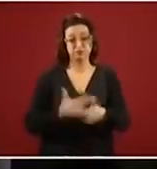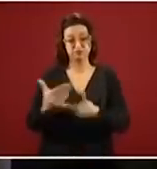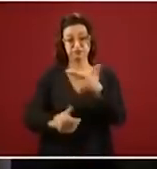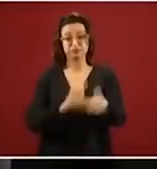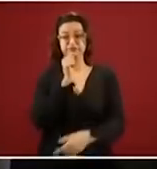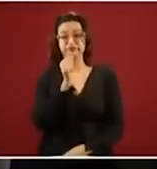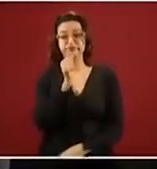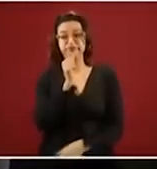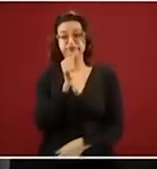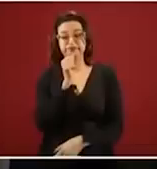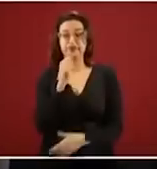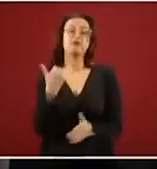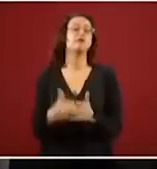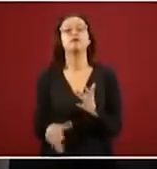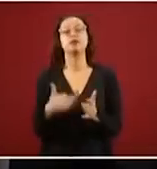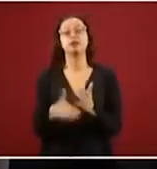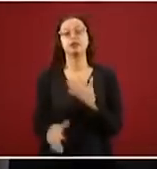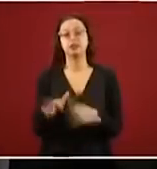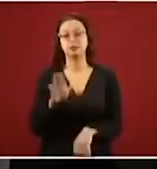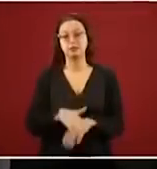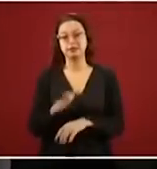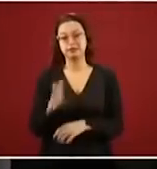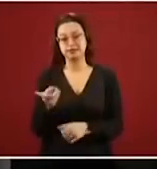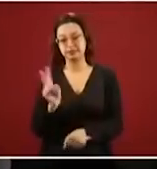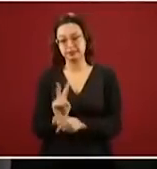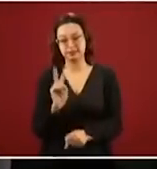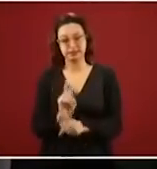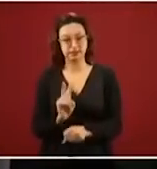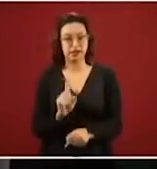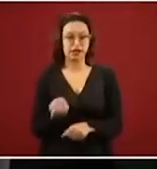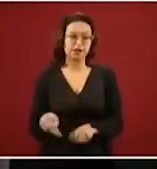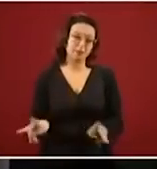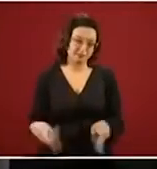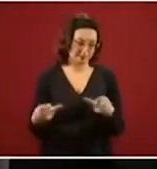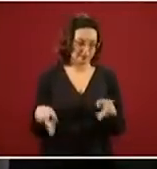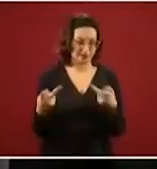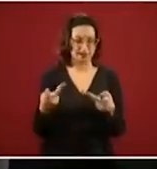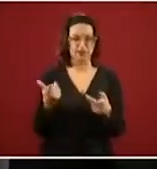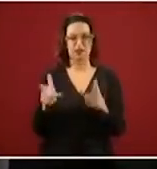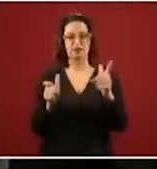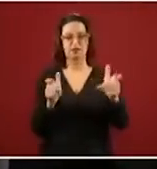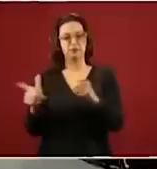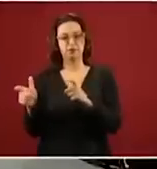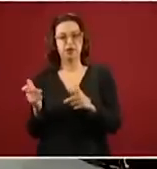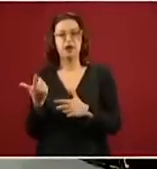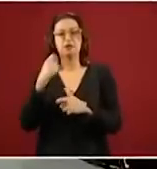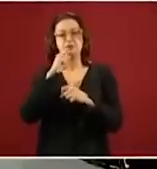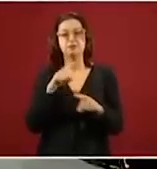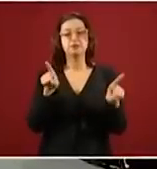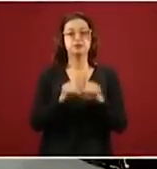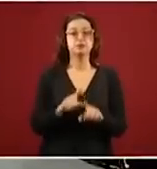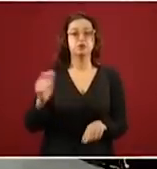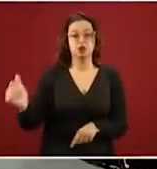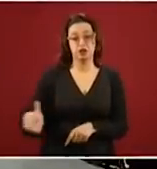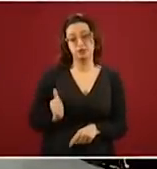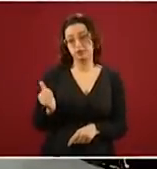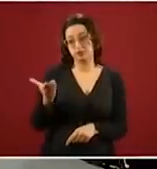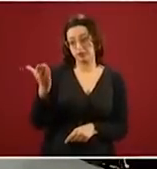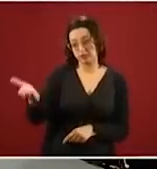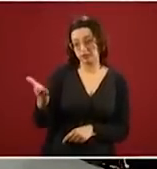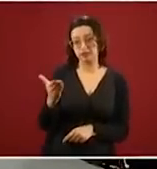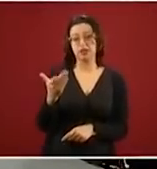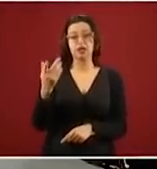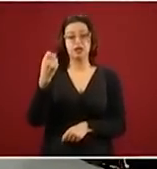para regular regular la comercialización de armas entre particulares y aprovechando la presencia del secretario de educación